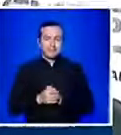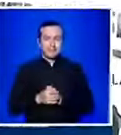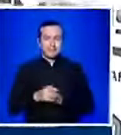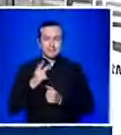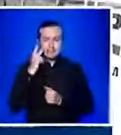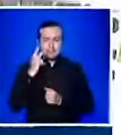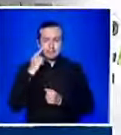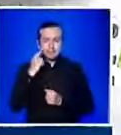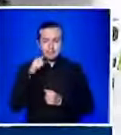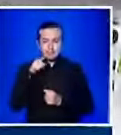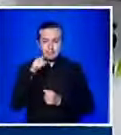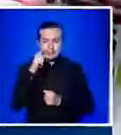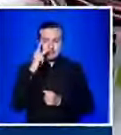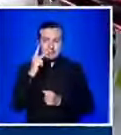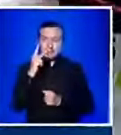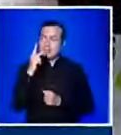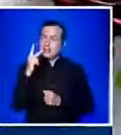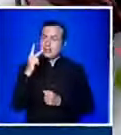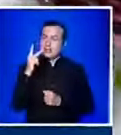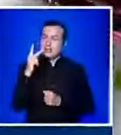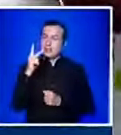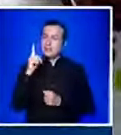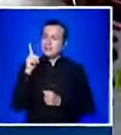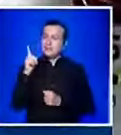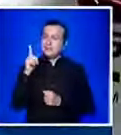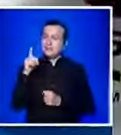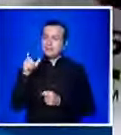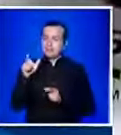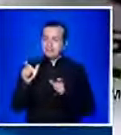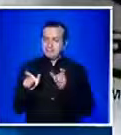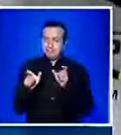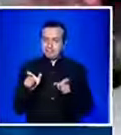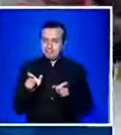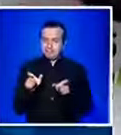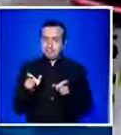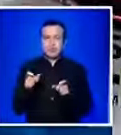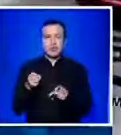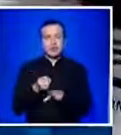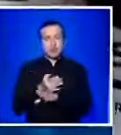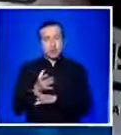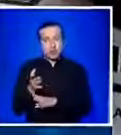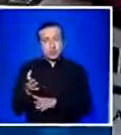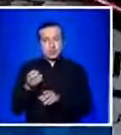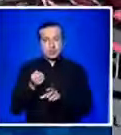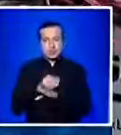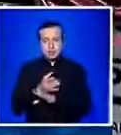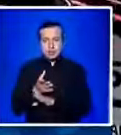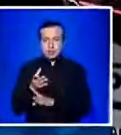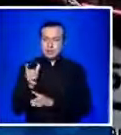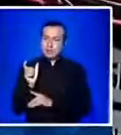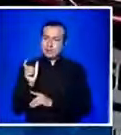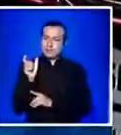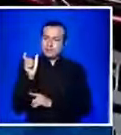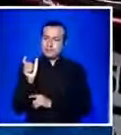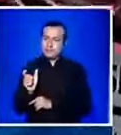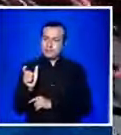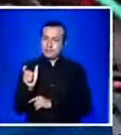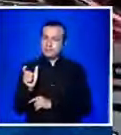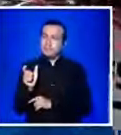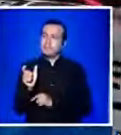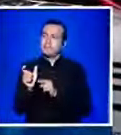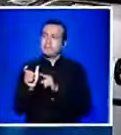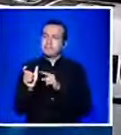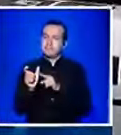dispositivo, ¿no? Este que estamos viendo acá, estas son las tarjetas, que lo recomendable cuando se coloca este dispositivo es que se las